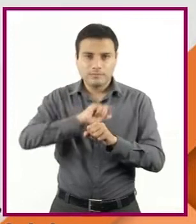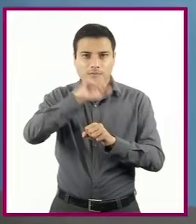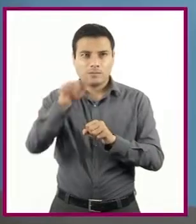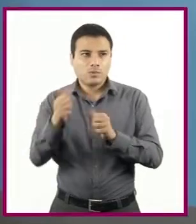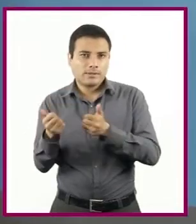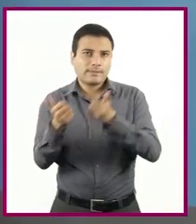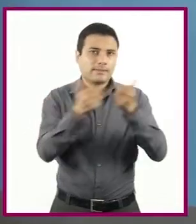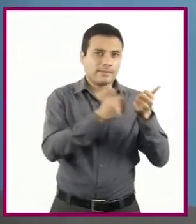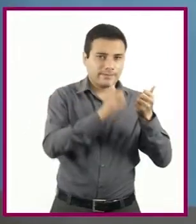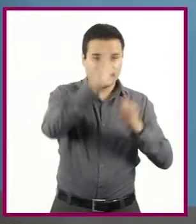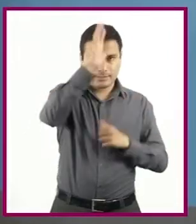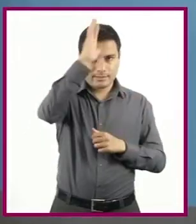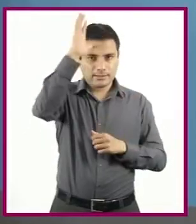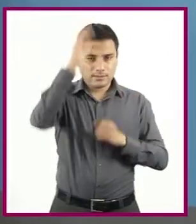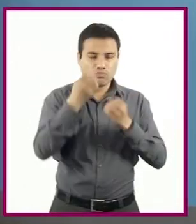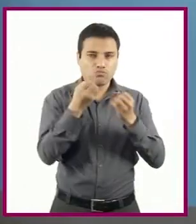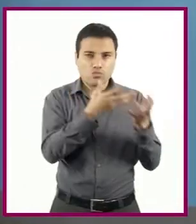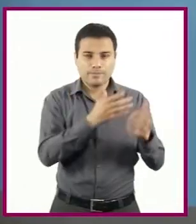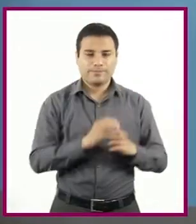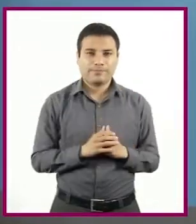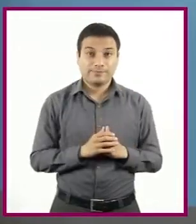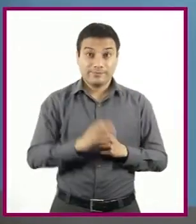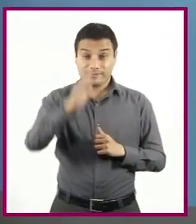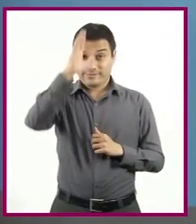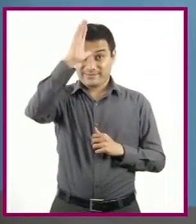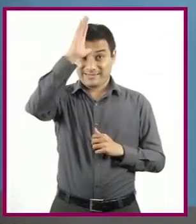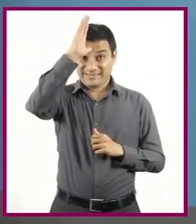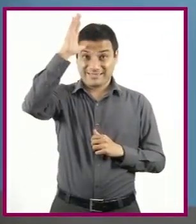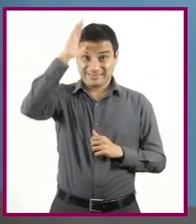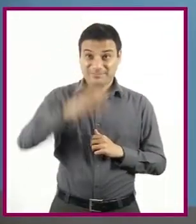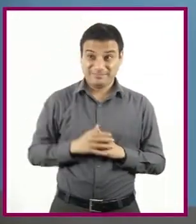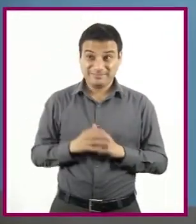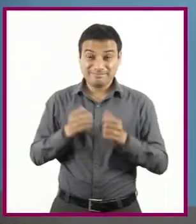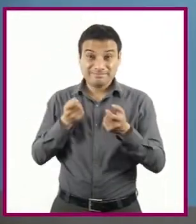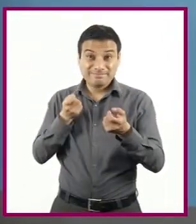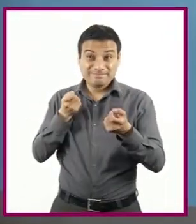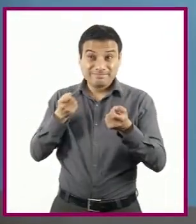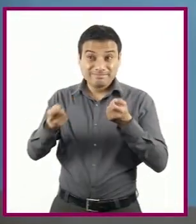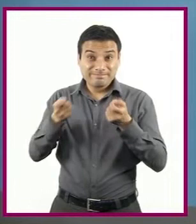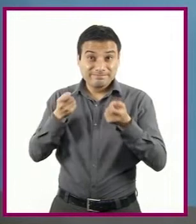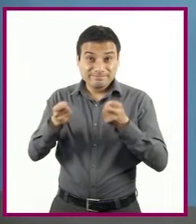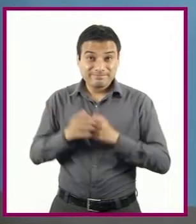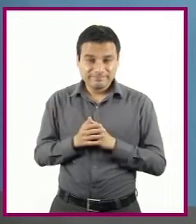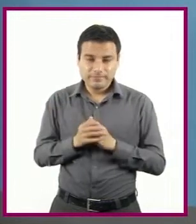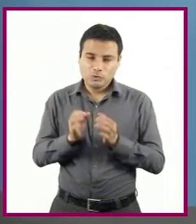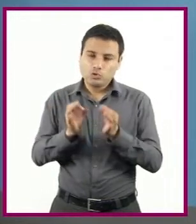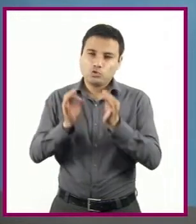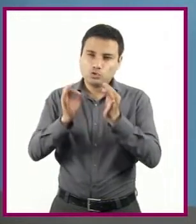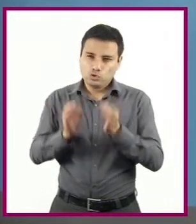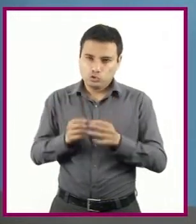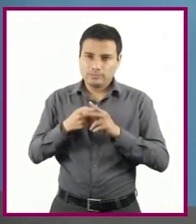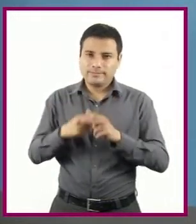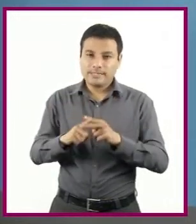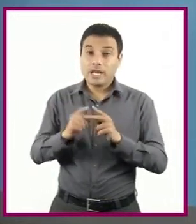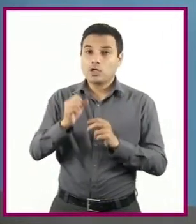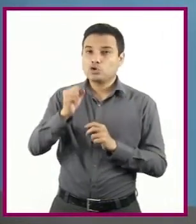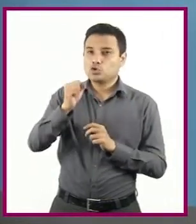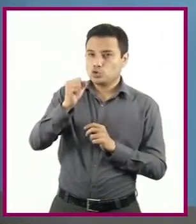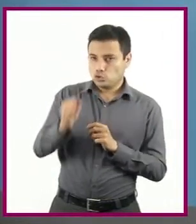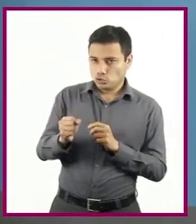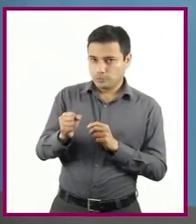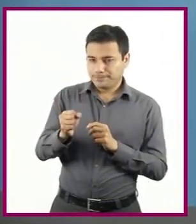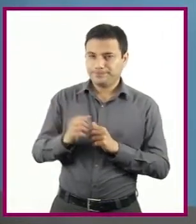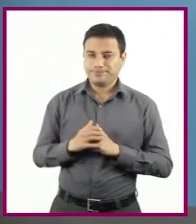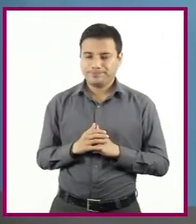tributo. La dominación mexica se estableció primero en la porción sur del Totonacapan, controlando